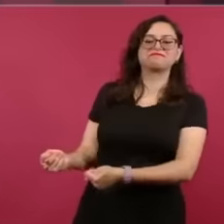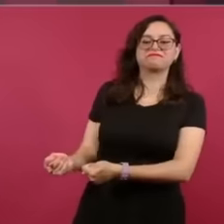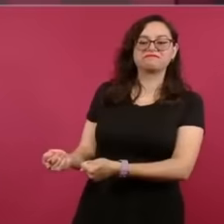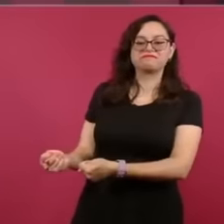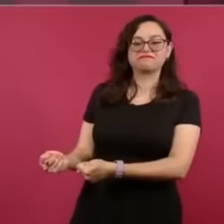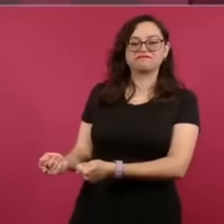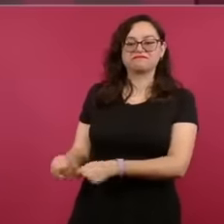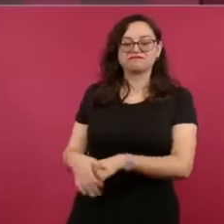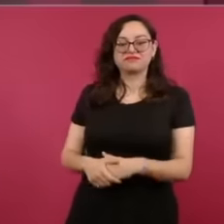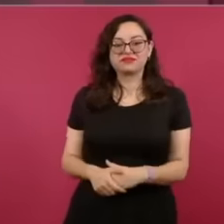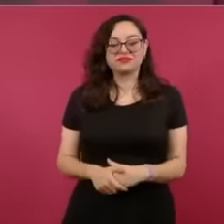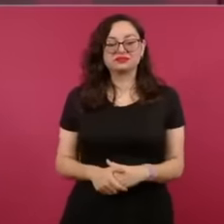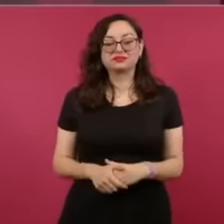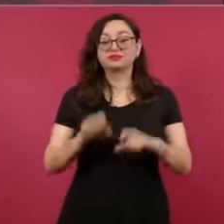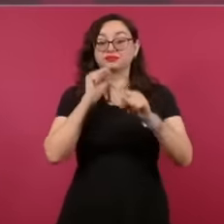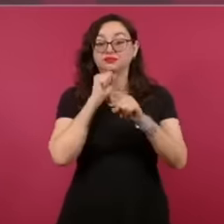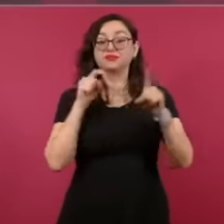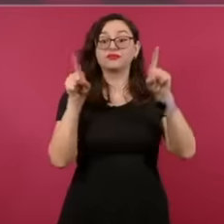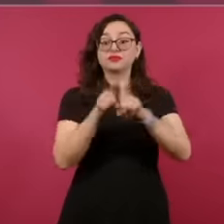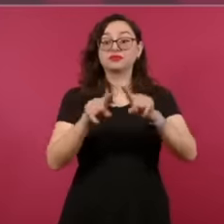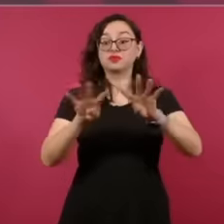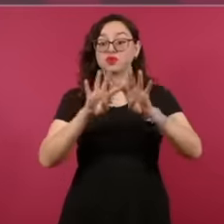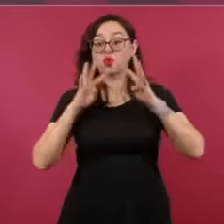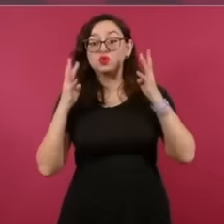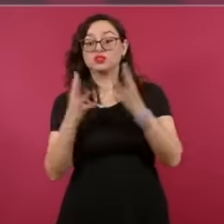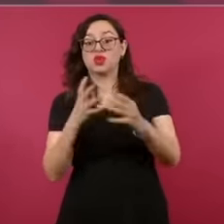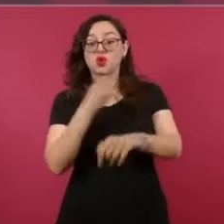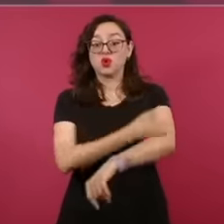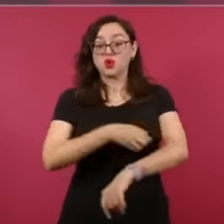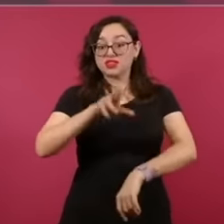los consejos coordinadores empresariales.